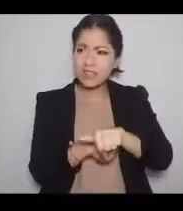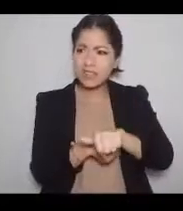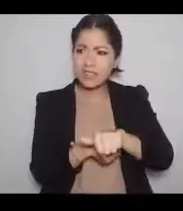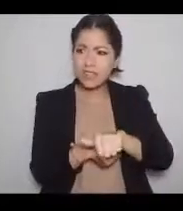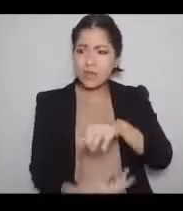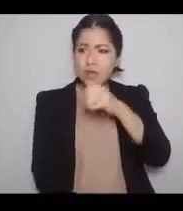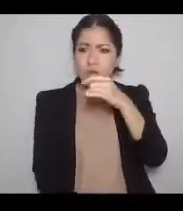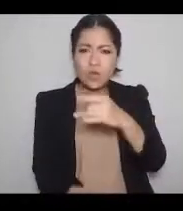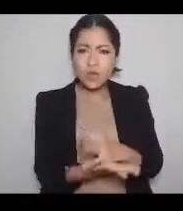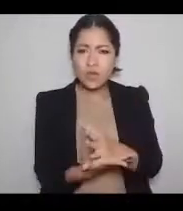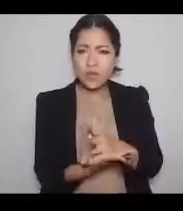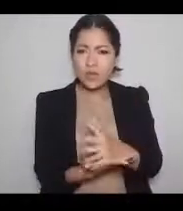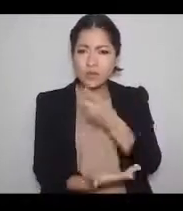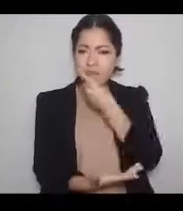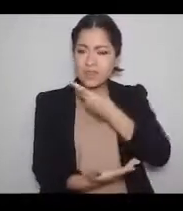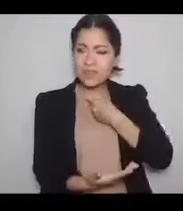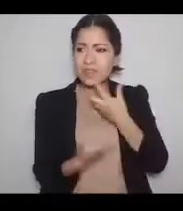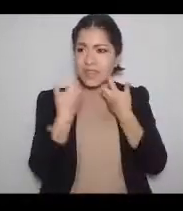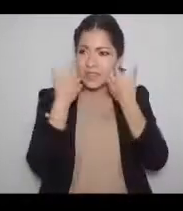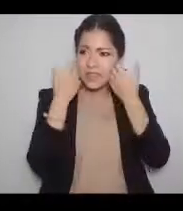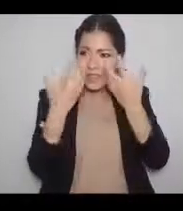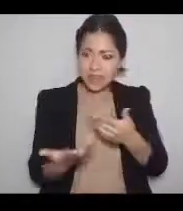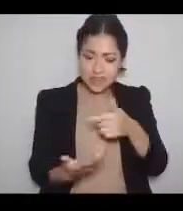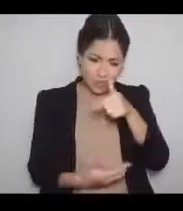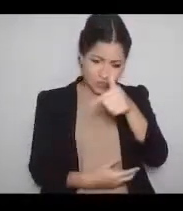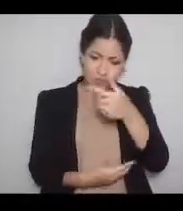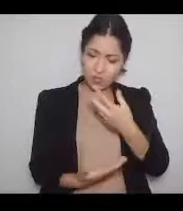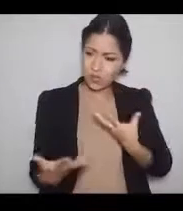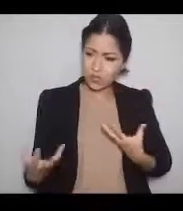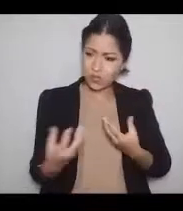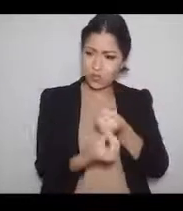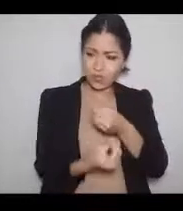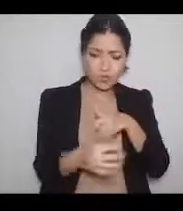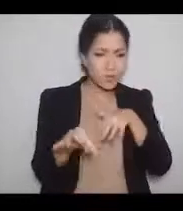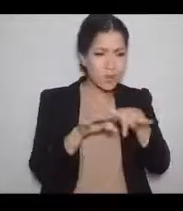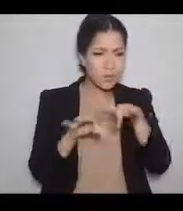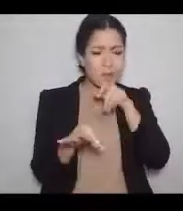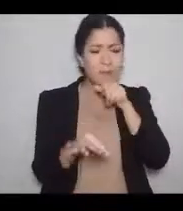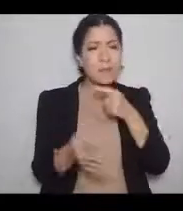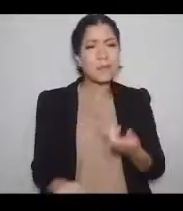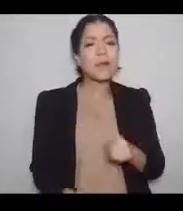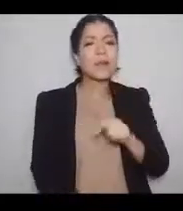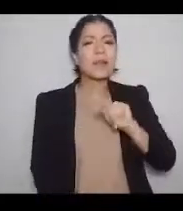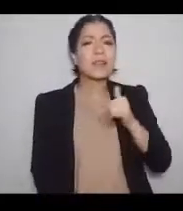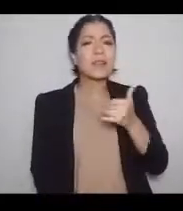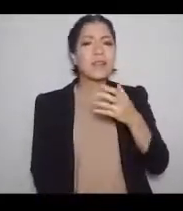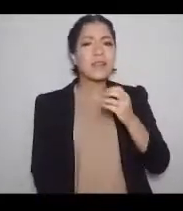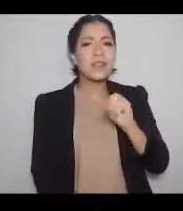se necesitaban y se odiaban. ¡Una metáfora de la familia! Te puedes quitar la nariz de oro,